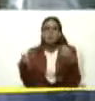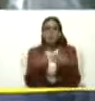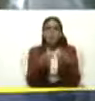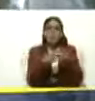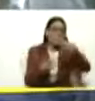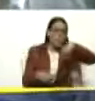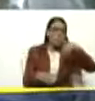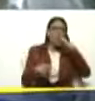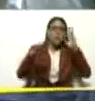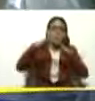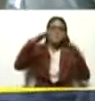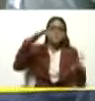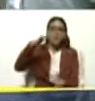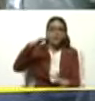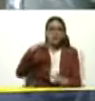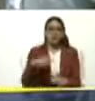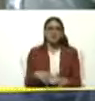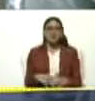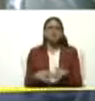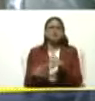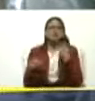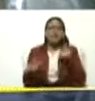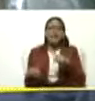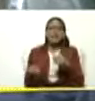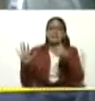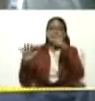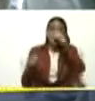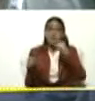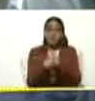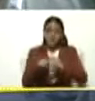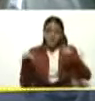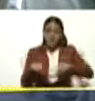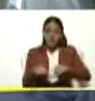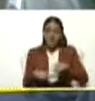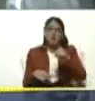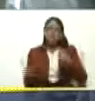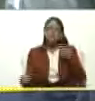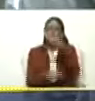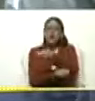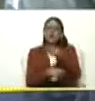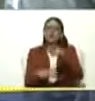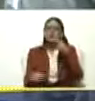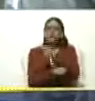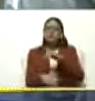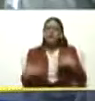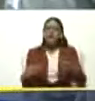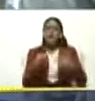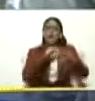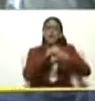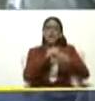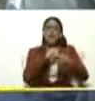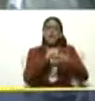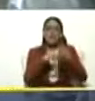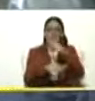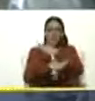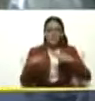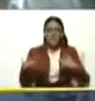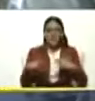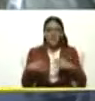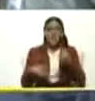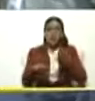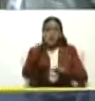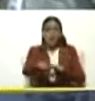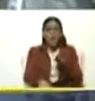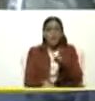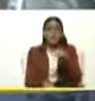es 6 años aquí? Sí, 6 años. ¿Cuándo te gradúas de...? Técnico medio. Técnico medio. O sea, exacto. Un avance. Si